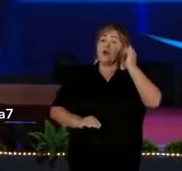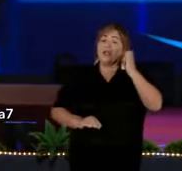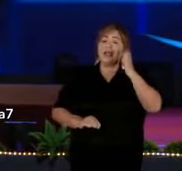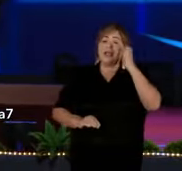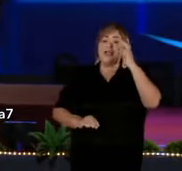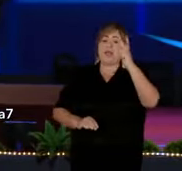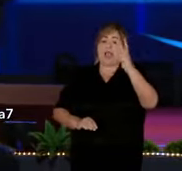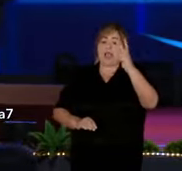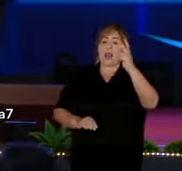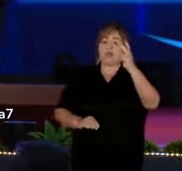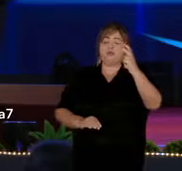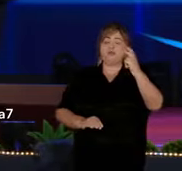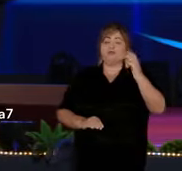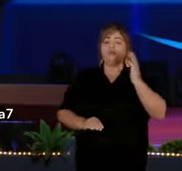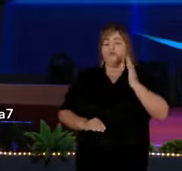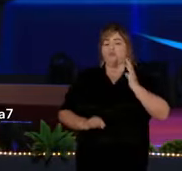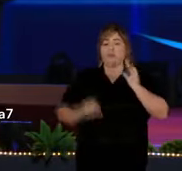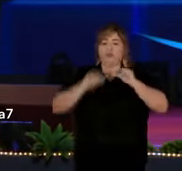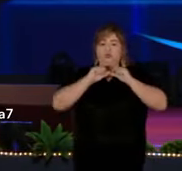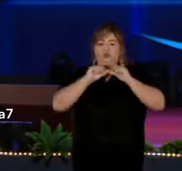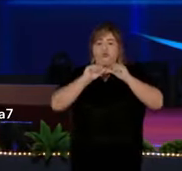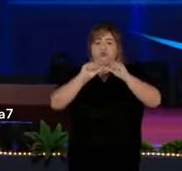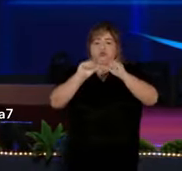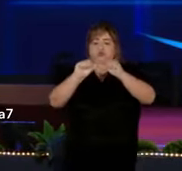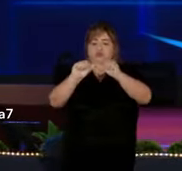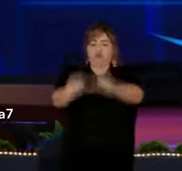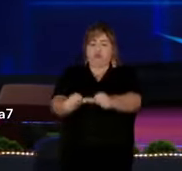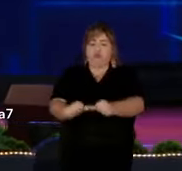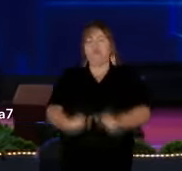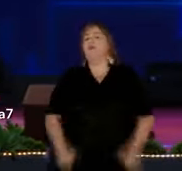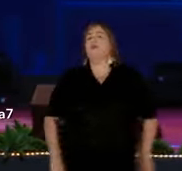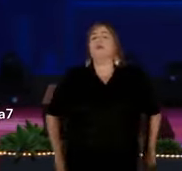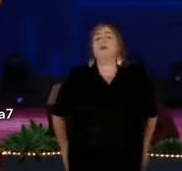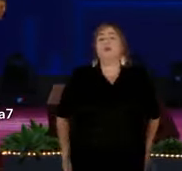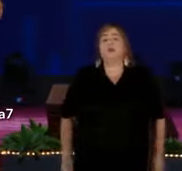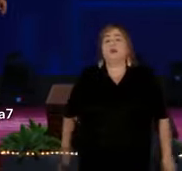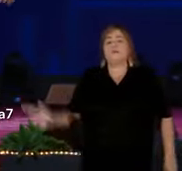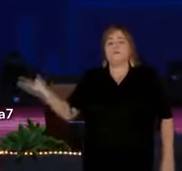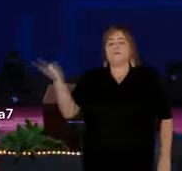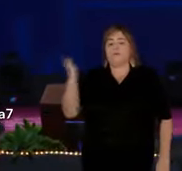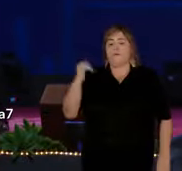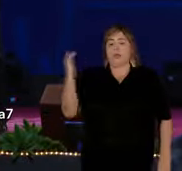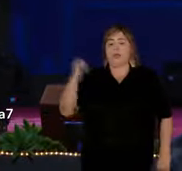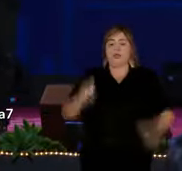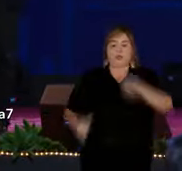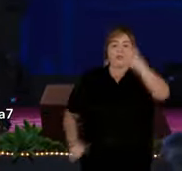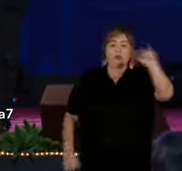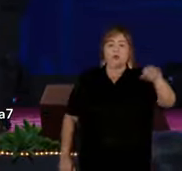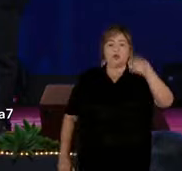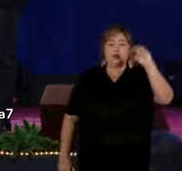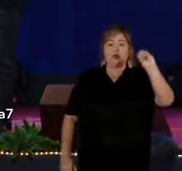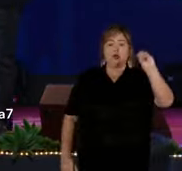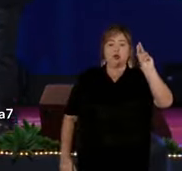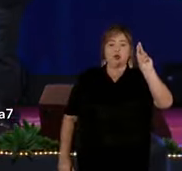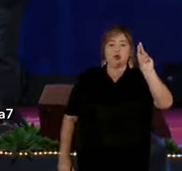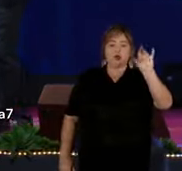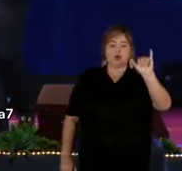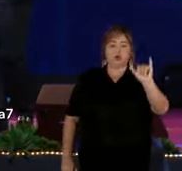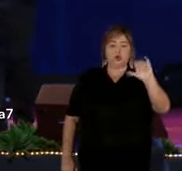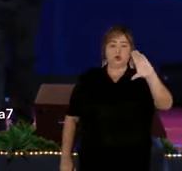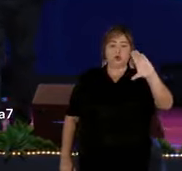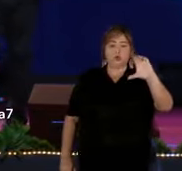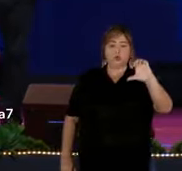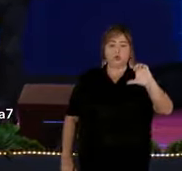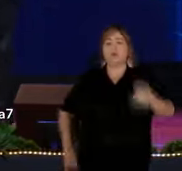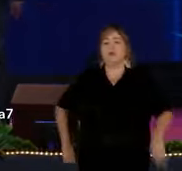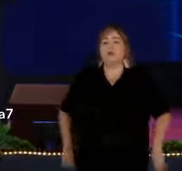no ha venido todavía, esto tiene que continuar. Ven aquí, Yoli. Quiero que te pongas en pie. Y si